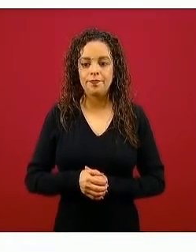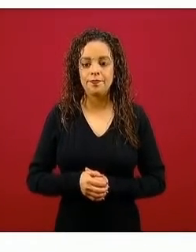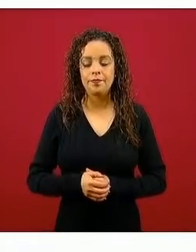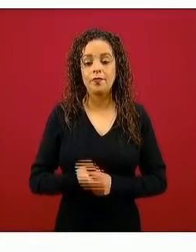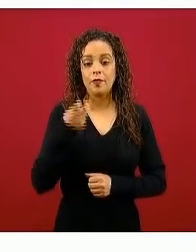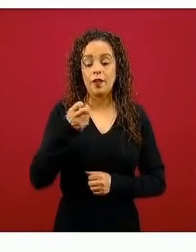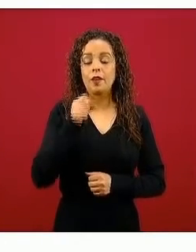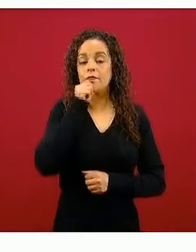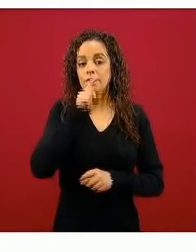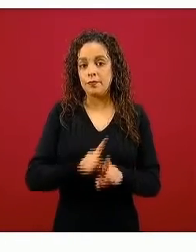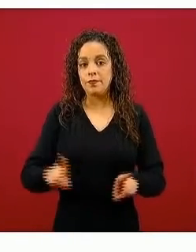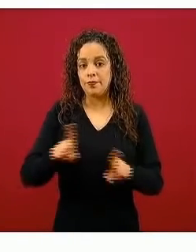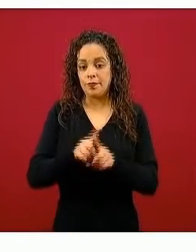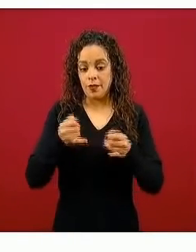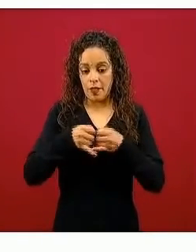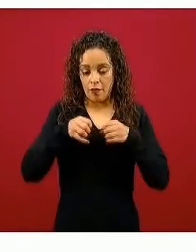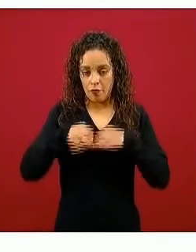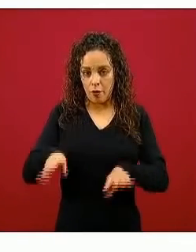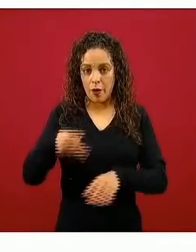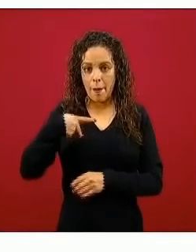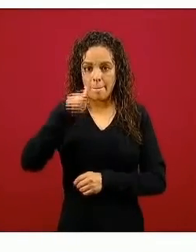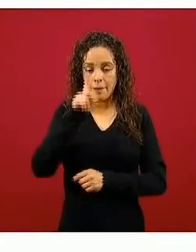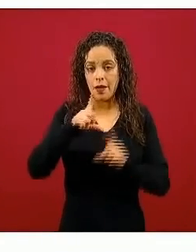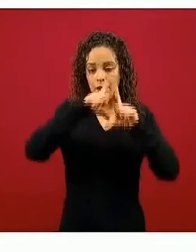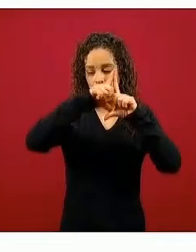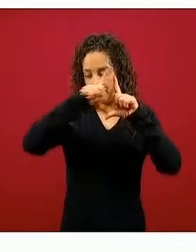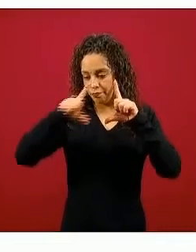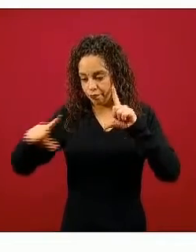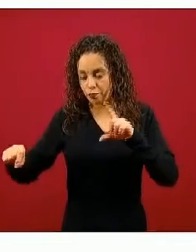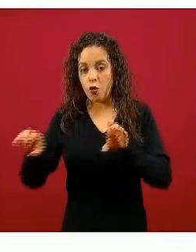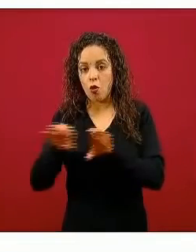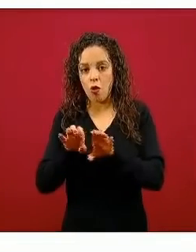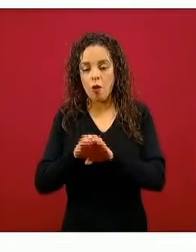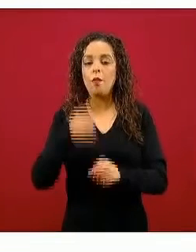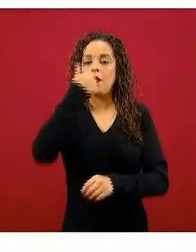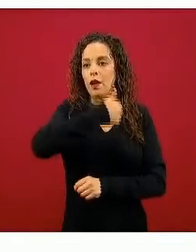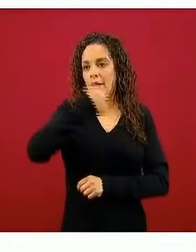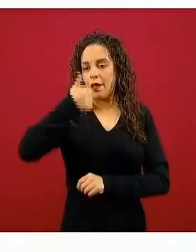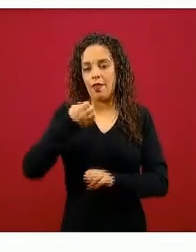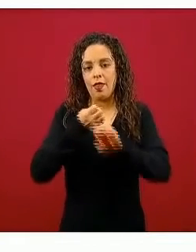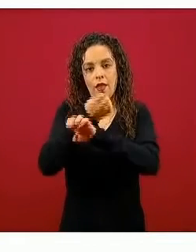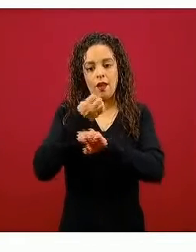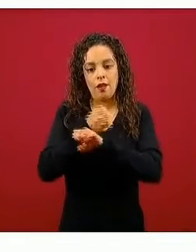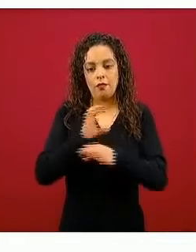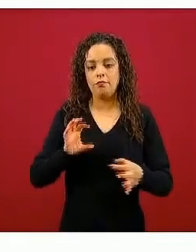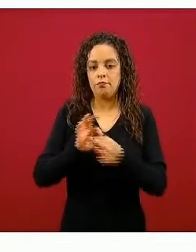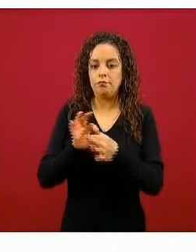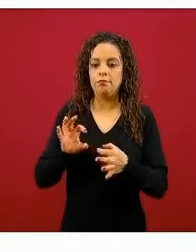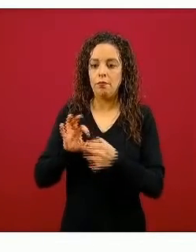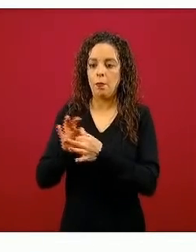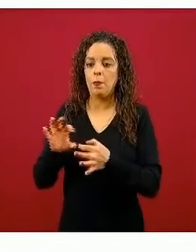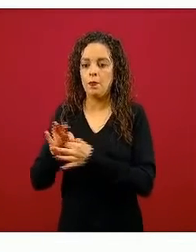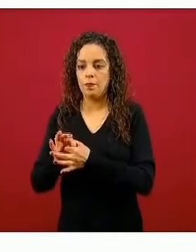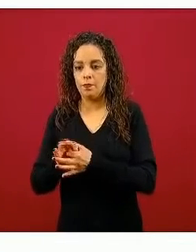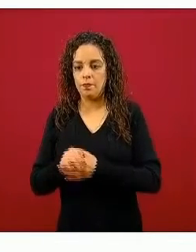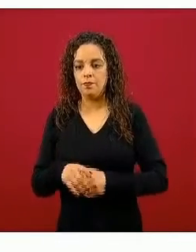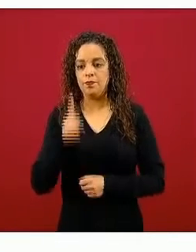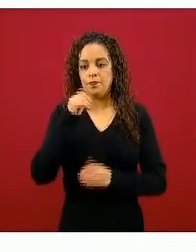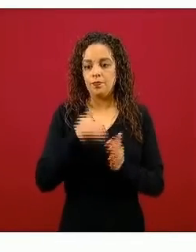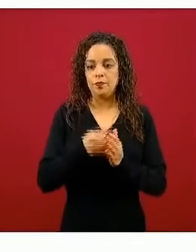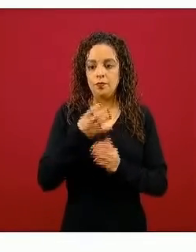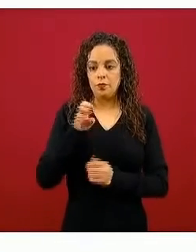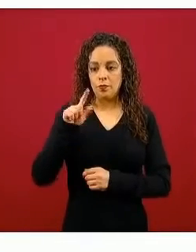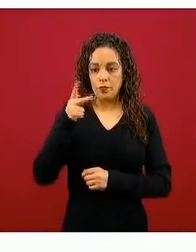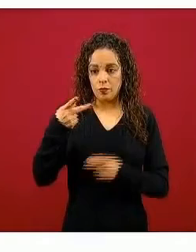misma información, pero ahora distribuida por entidad federativa, es decir, los 1,478 defunciones aún sospechosas se